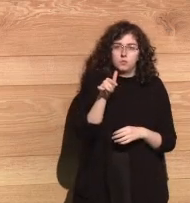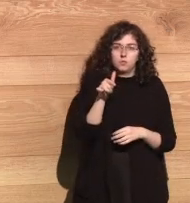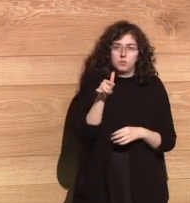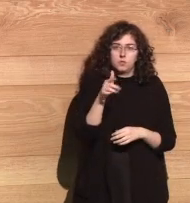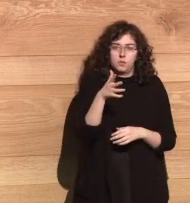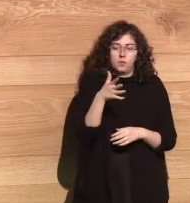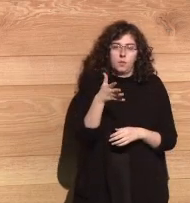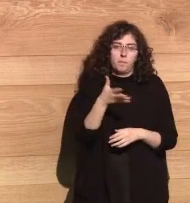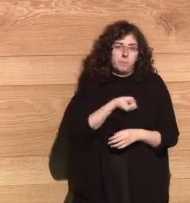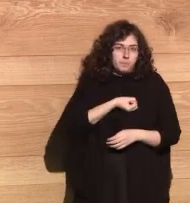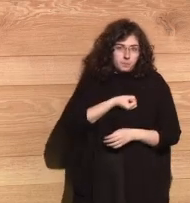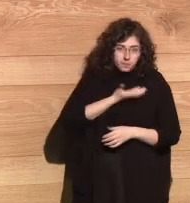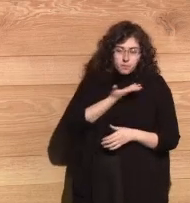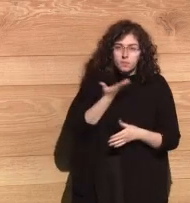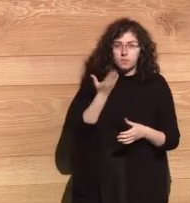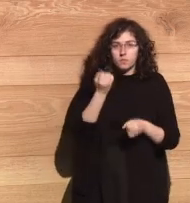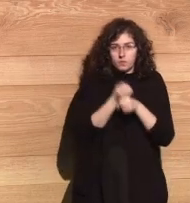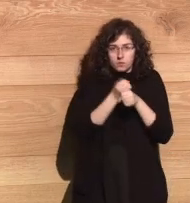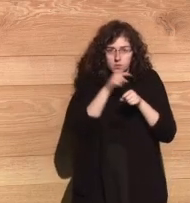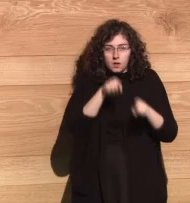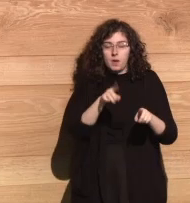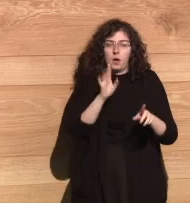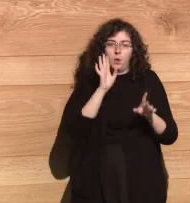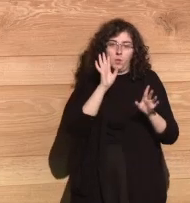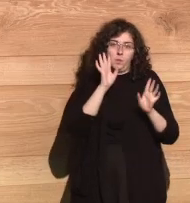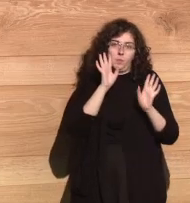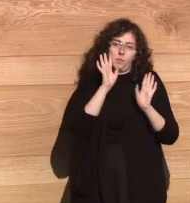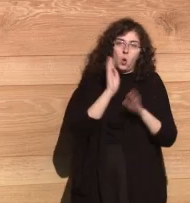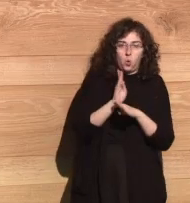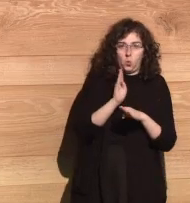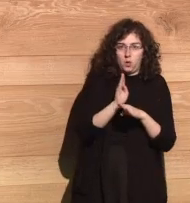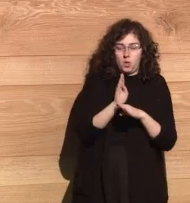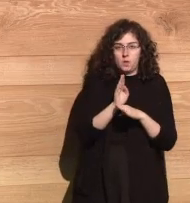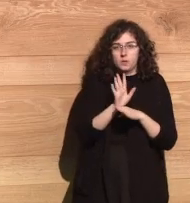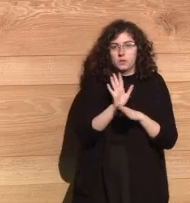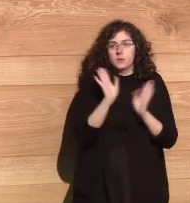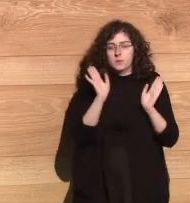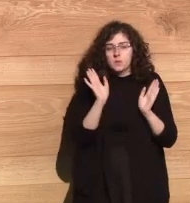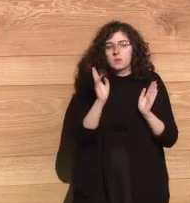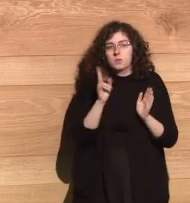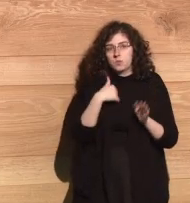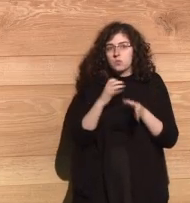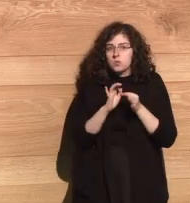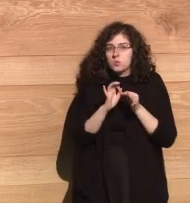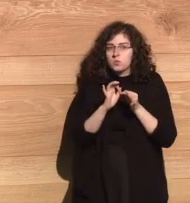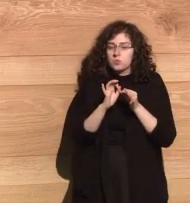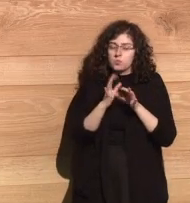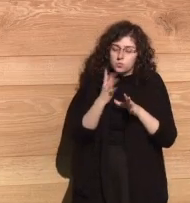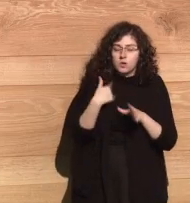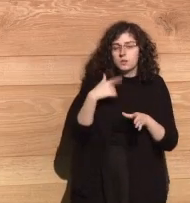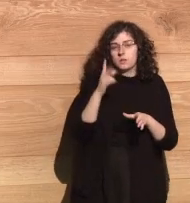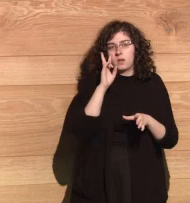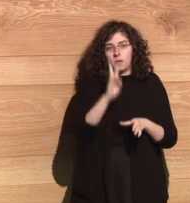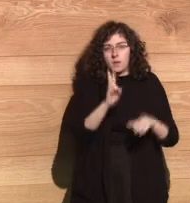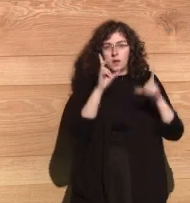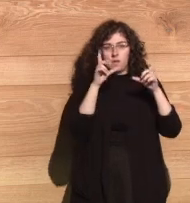tu pasión por tu trabajo y dentro de esa prudencia. Exacto. Y al mismo tiempo, pues yo he tenido la suerte de poder ver tus